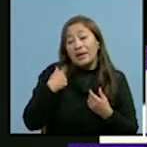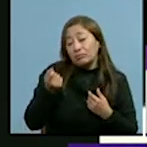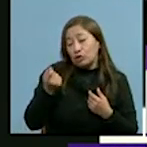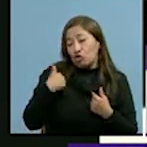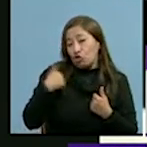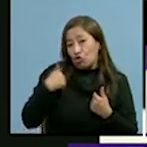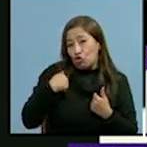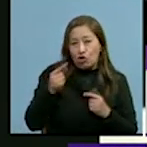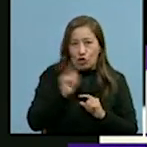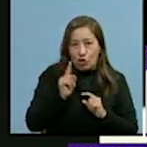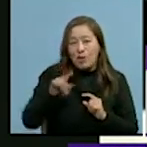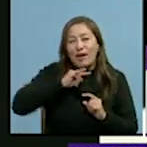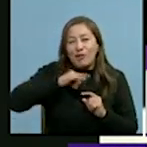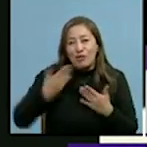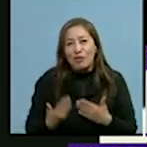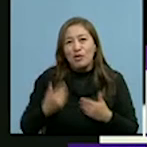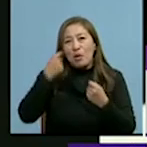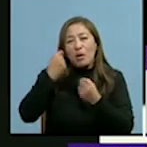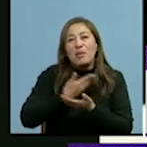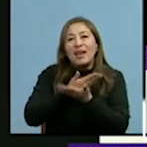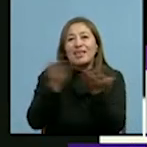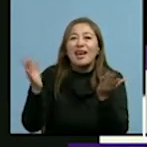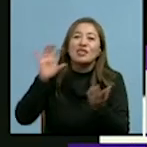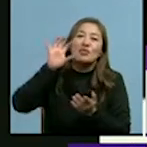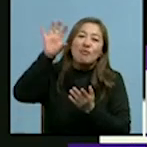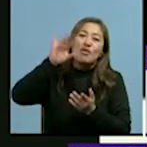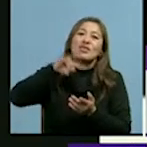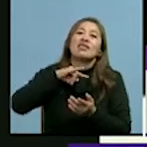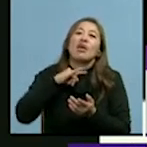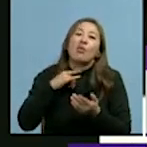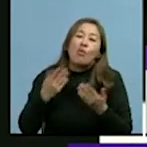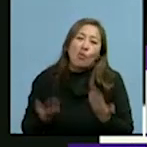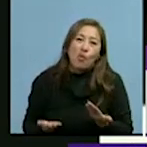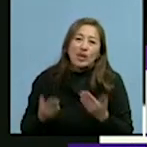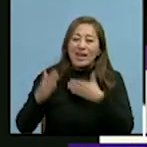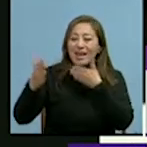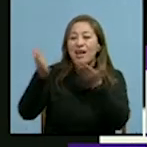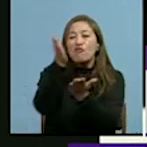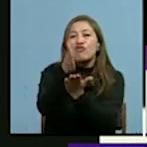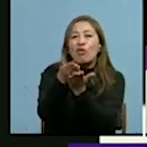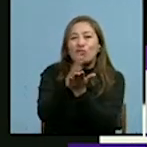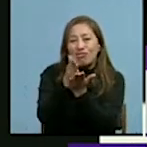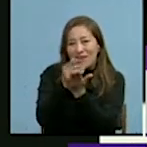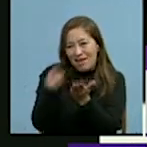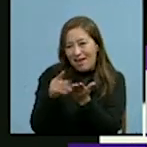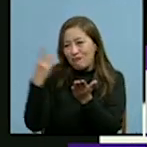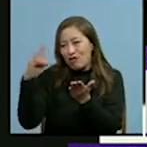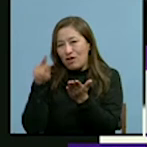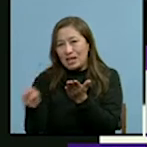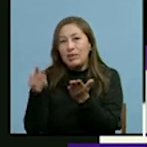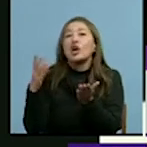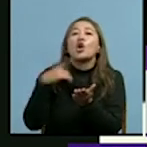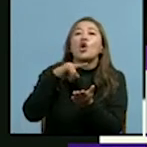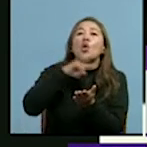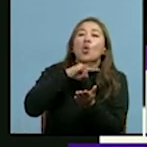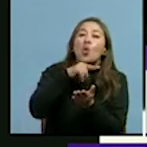tenemos nosotros, para Jujuy, ¿no es cierto? Que no es cualquier provincia, es una provincia no solo vecina y fronteriza, sino somos la